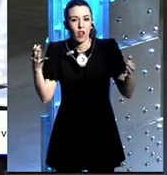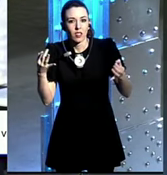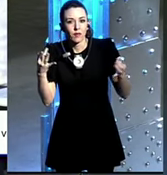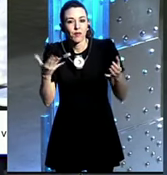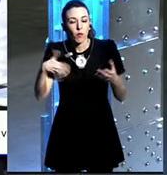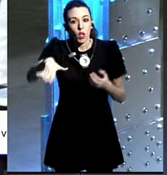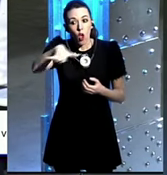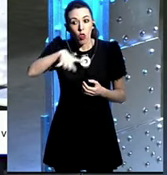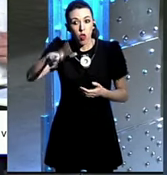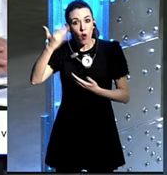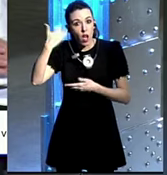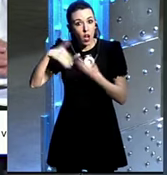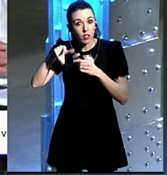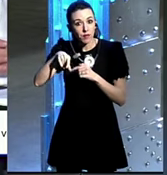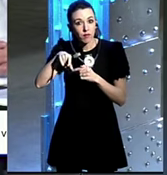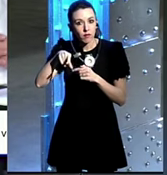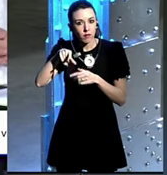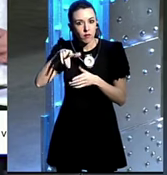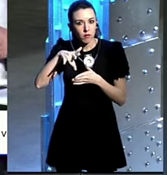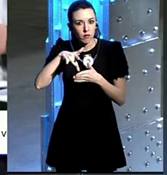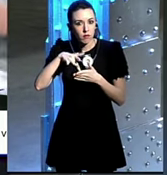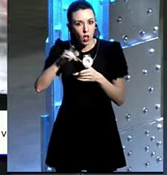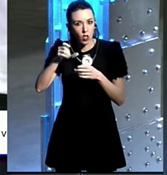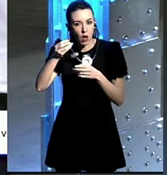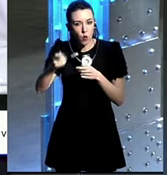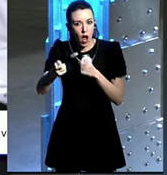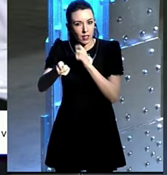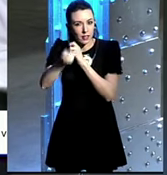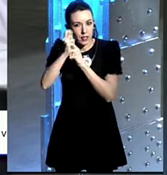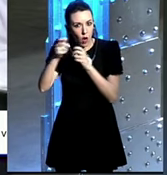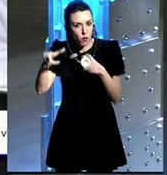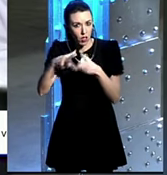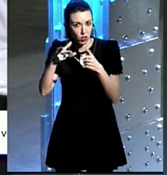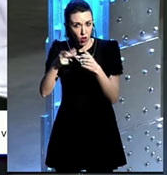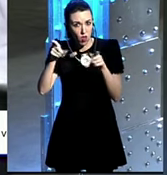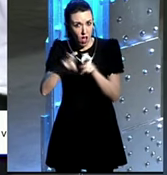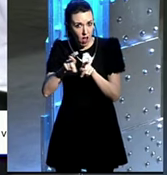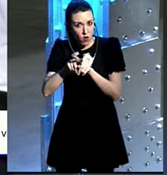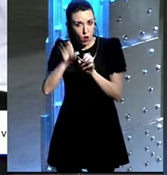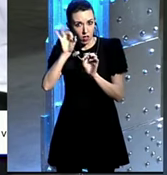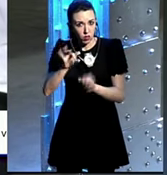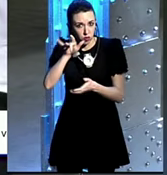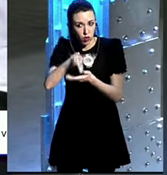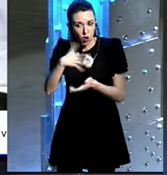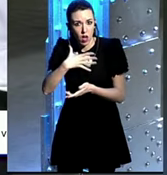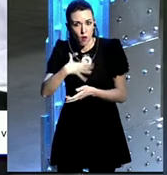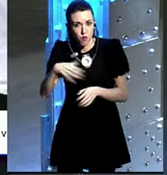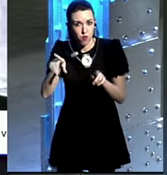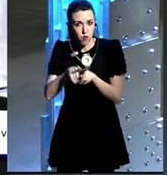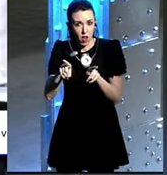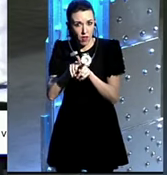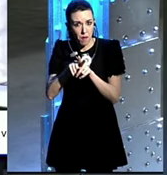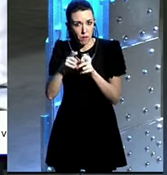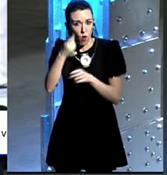en lugares donde han tenido un trauma social de la envergadura del que pudo ocurrir ahí con los Khmeres